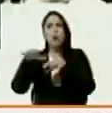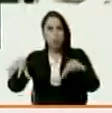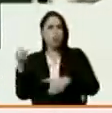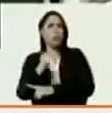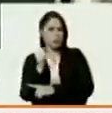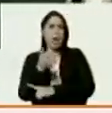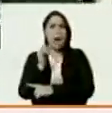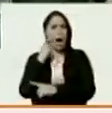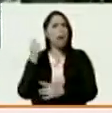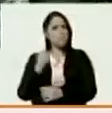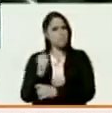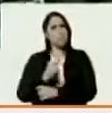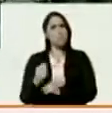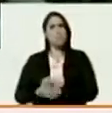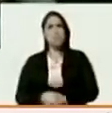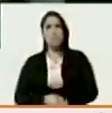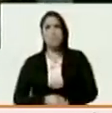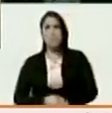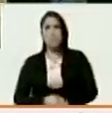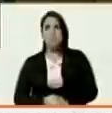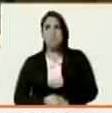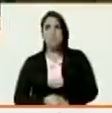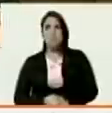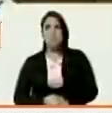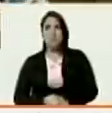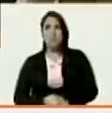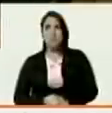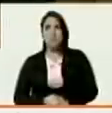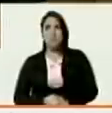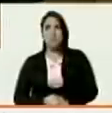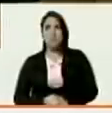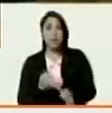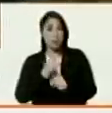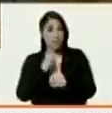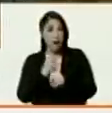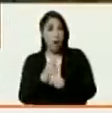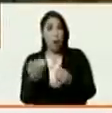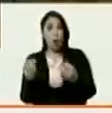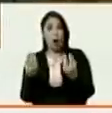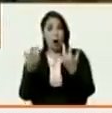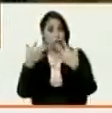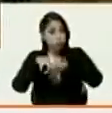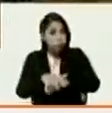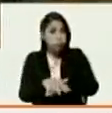hay una... La agenda conjunta está aquí,